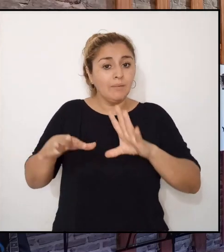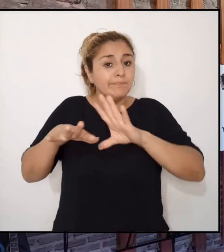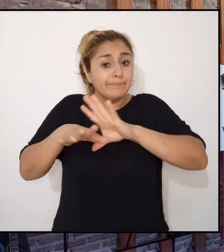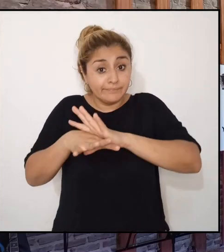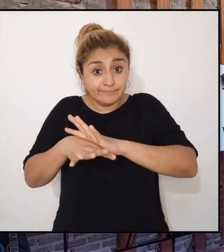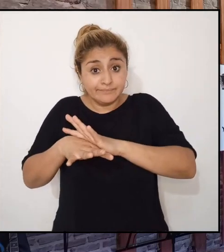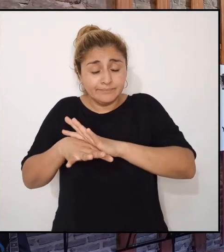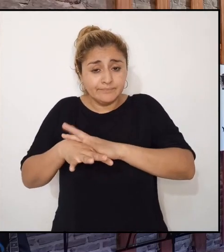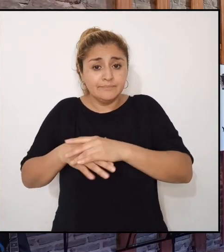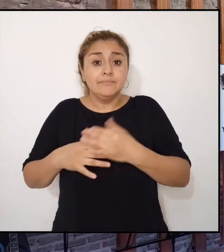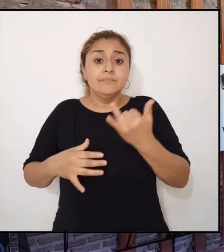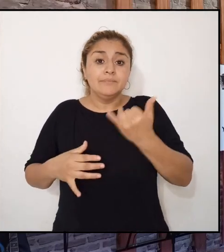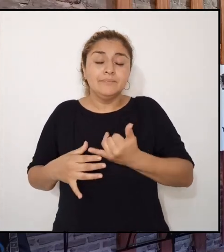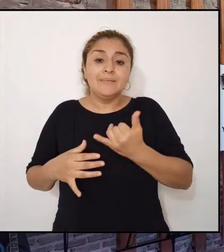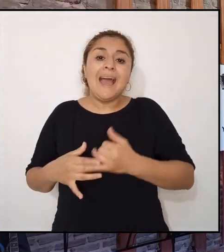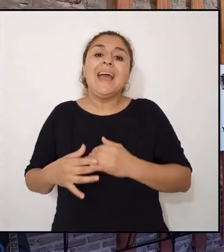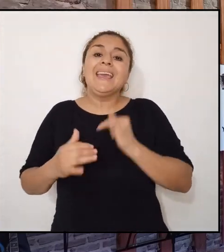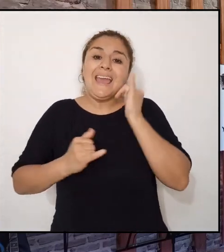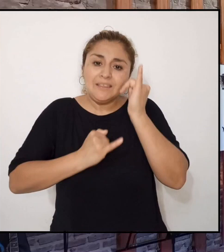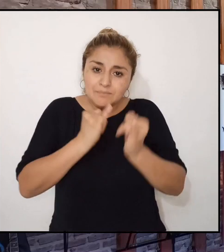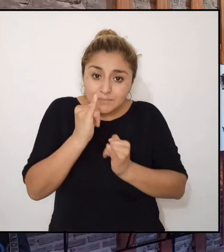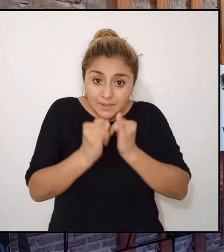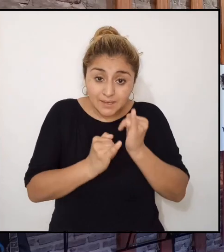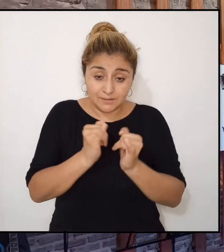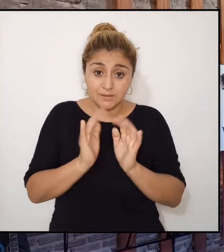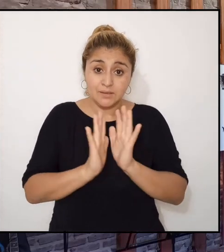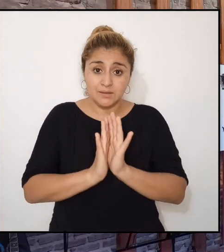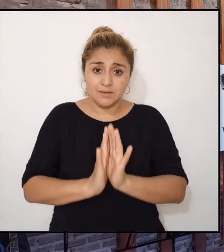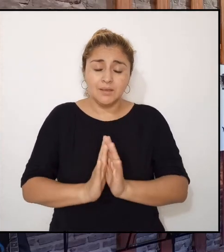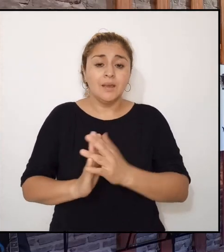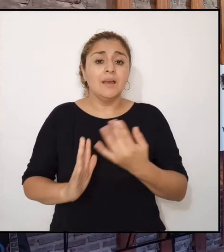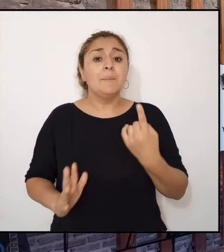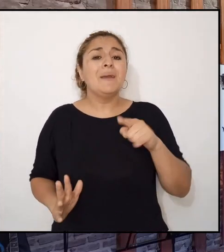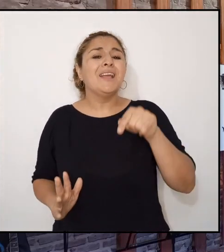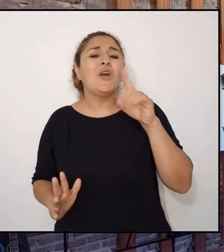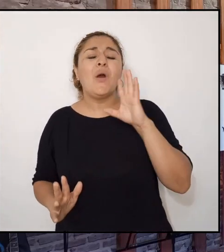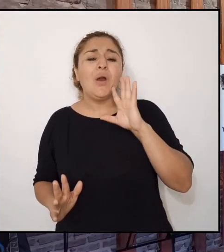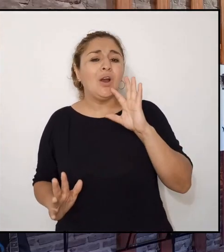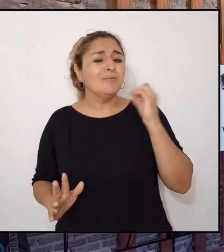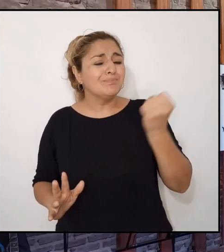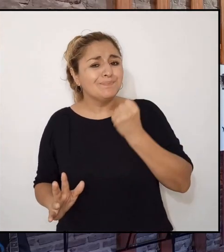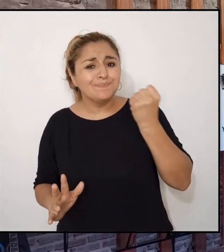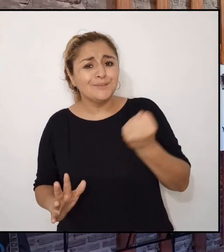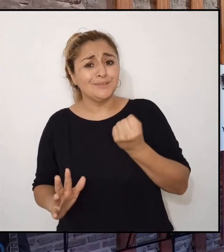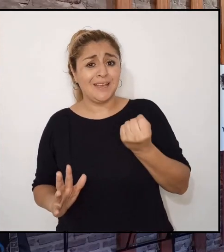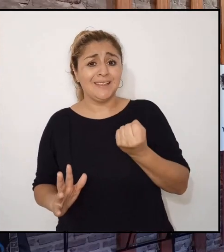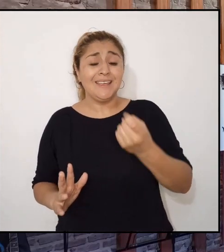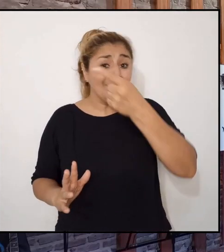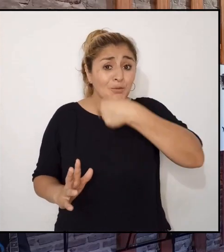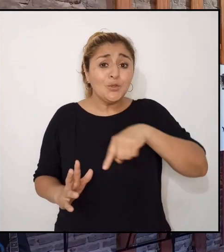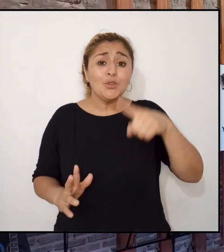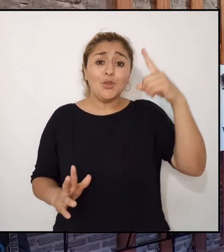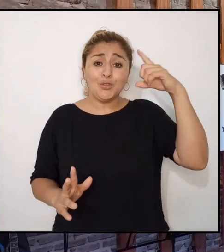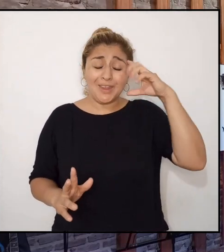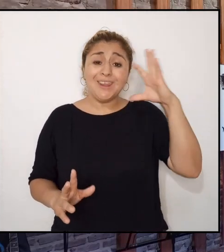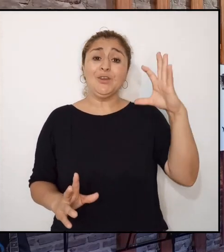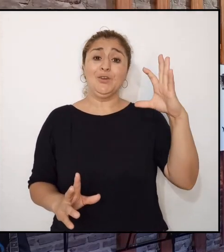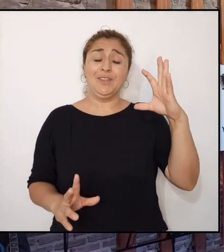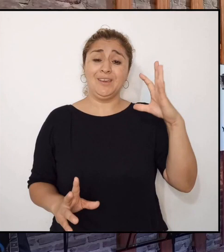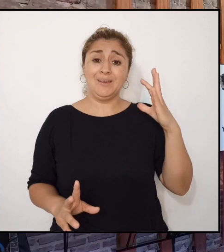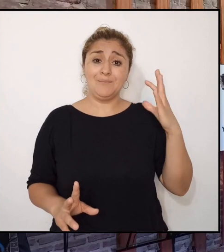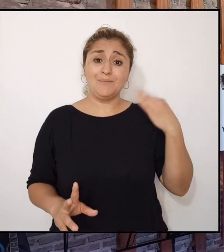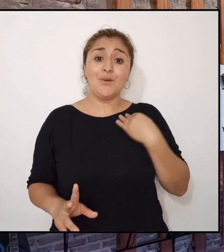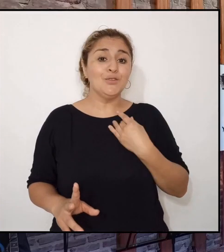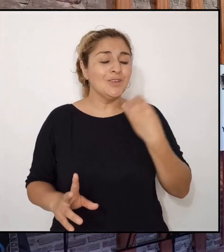Hay explicación, ¿eh? Ahora, lo importante, hermanos, entonces, que no nos olvidemos de quién, de Jesús, de la palabra.